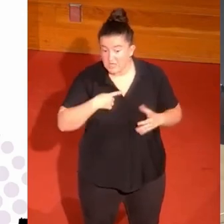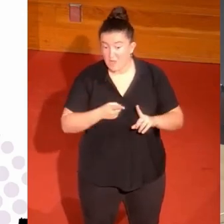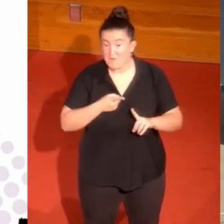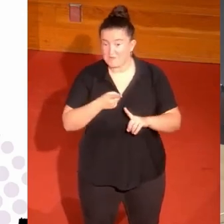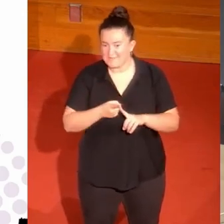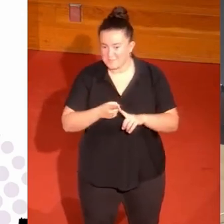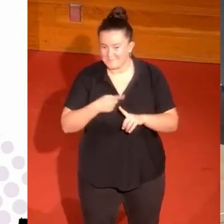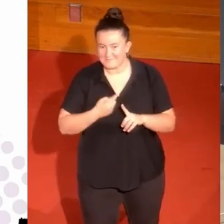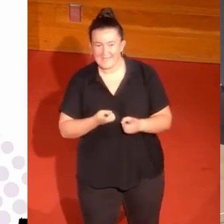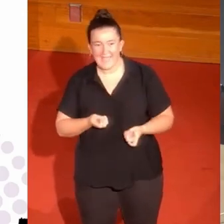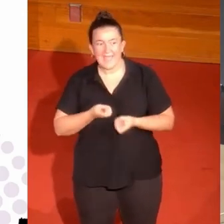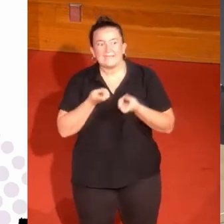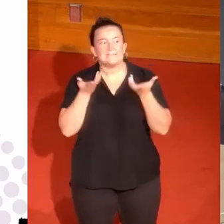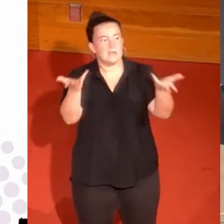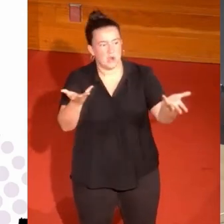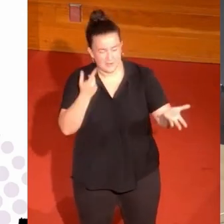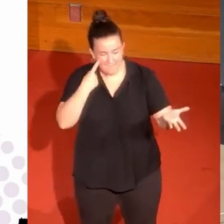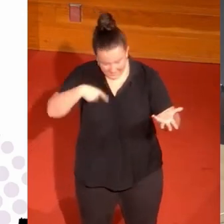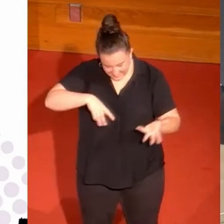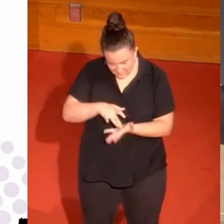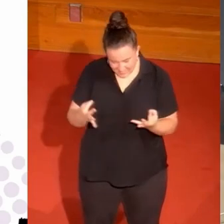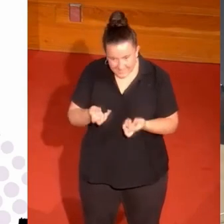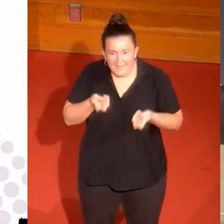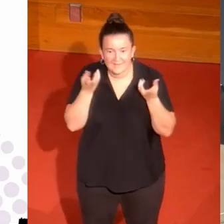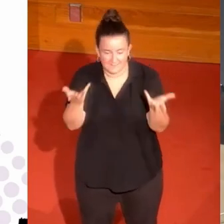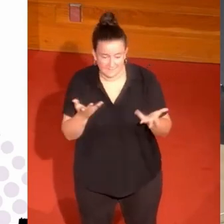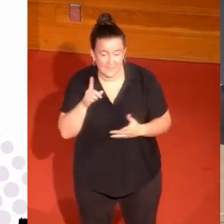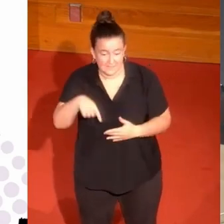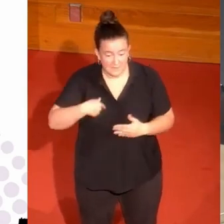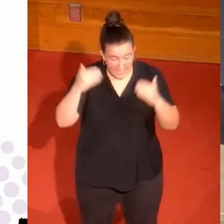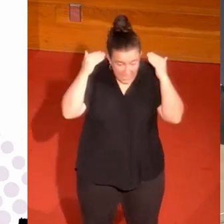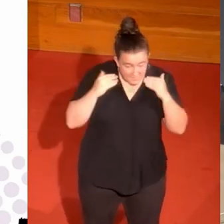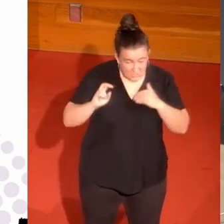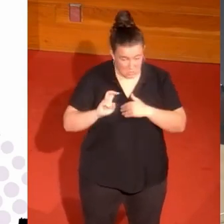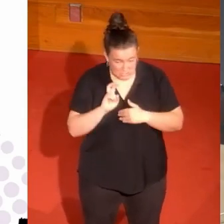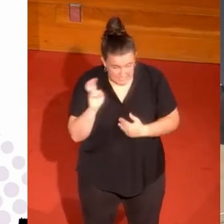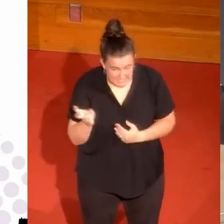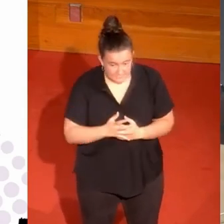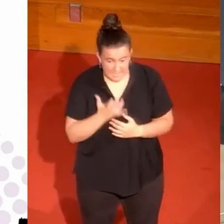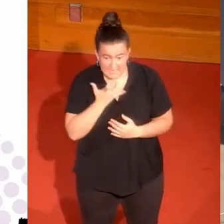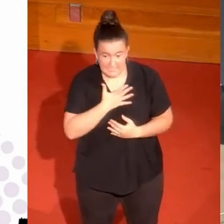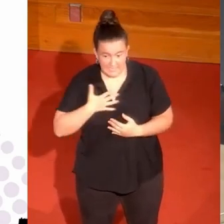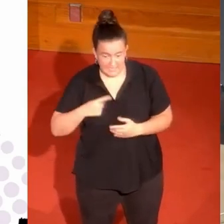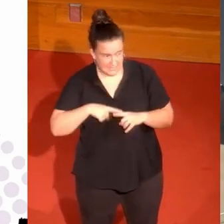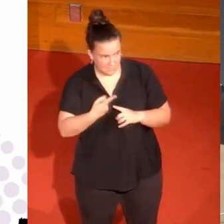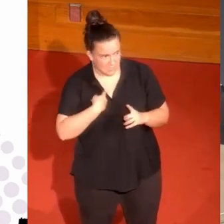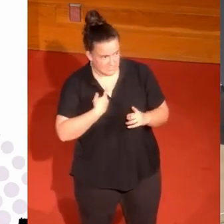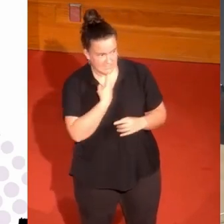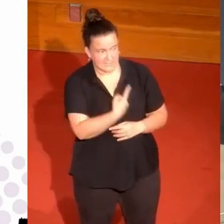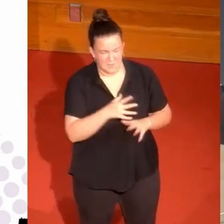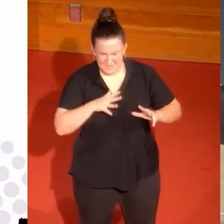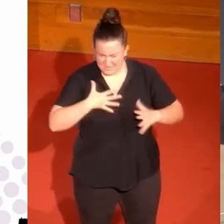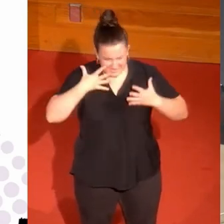contar al exterior Qué es lo que está pasando en Egipto tienes avarios si quieres luego te te te paso pero es que serían un